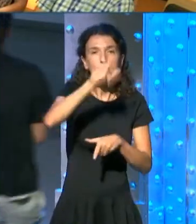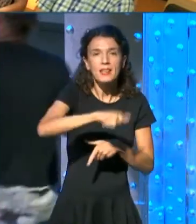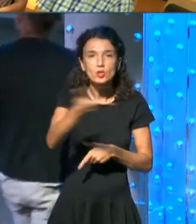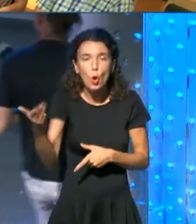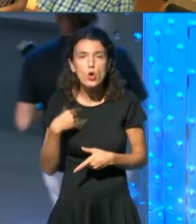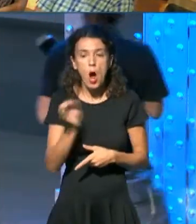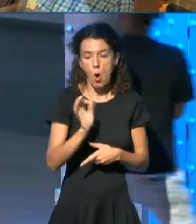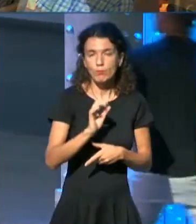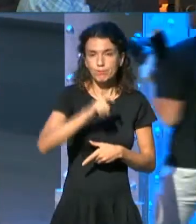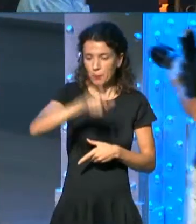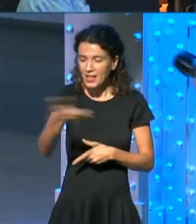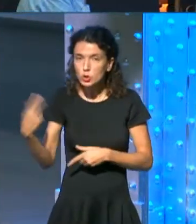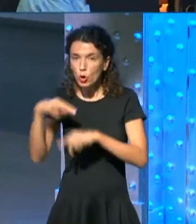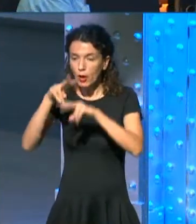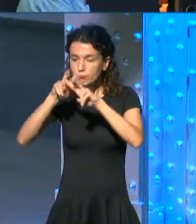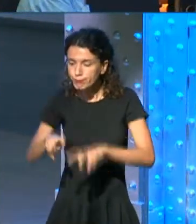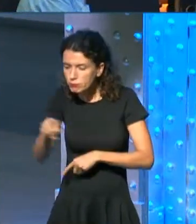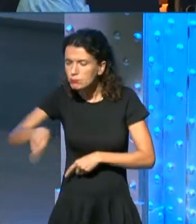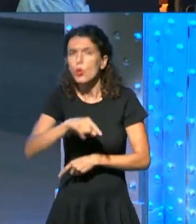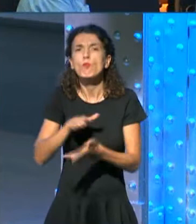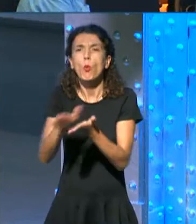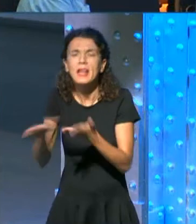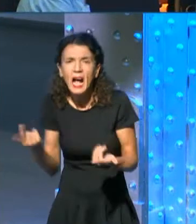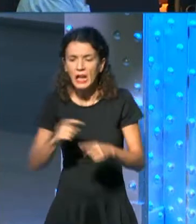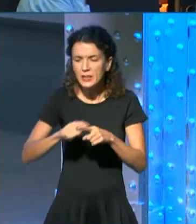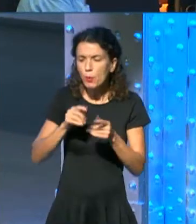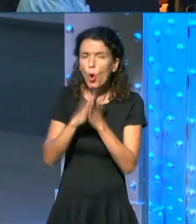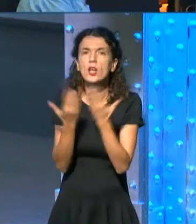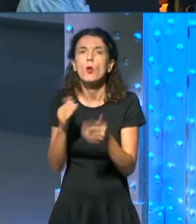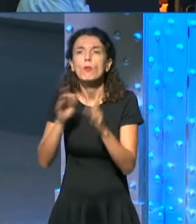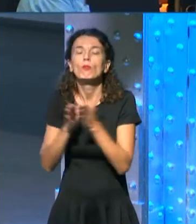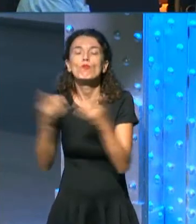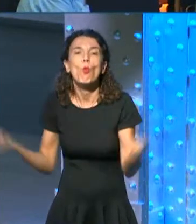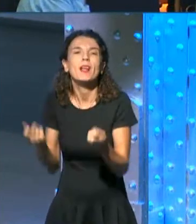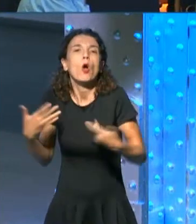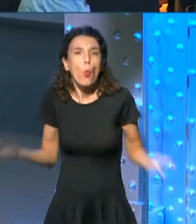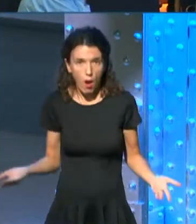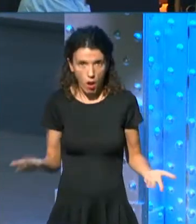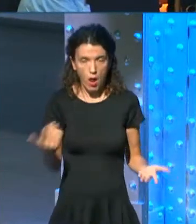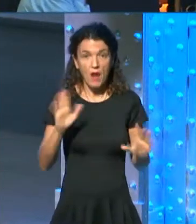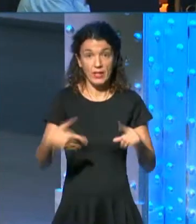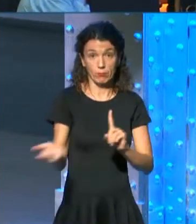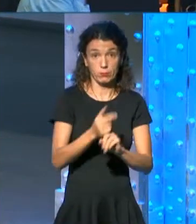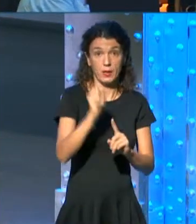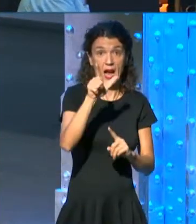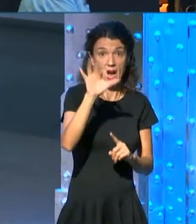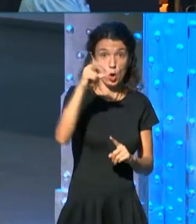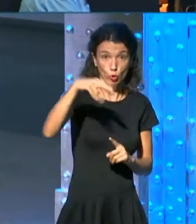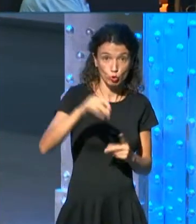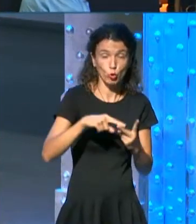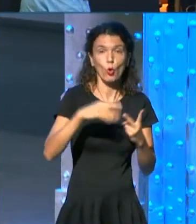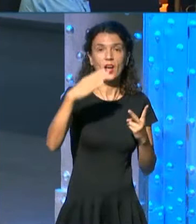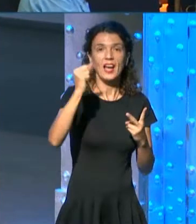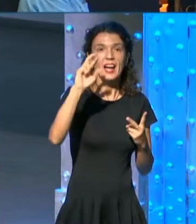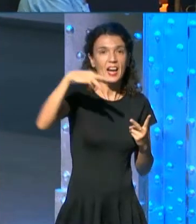personas, siempre buscamos qué personas pueden publicar y qué tipo de libros, pues dimos pues, con Alonso, con Carmen y